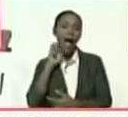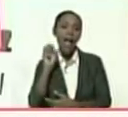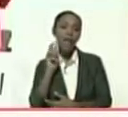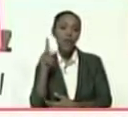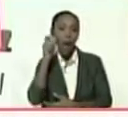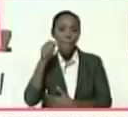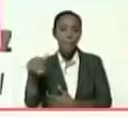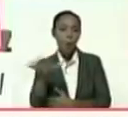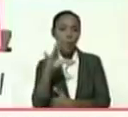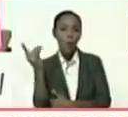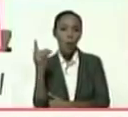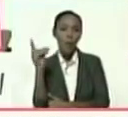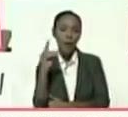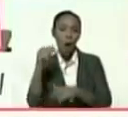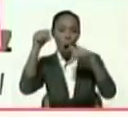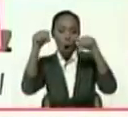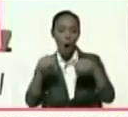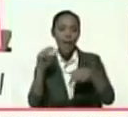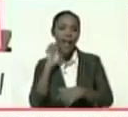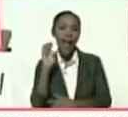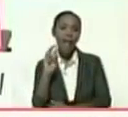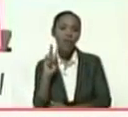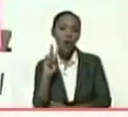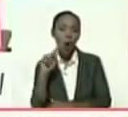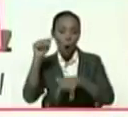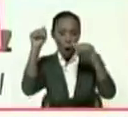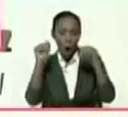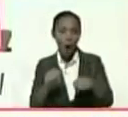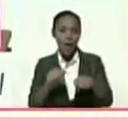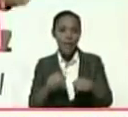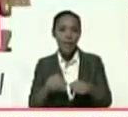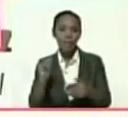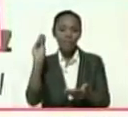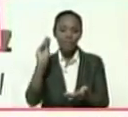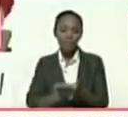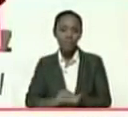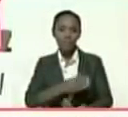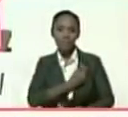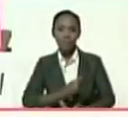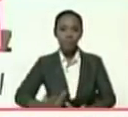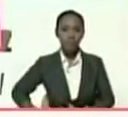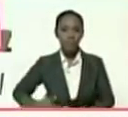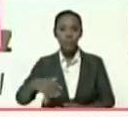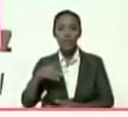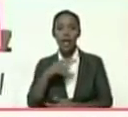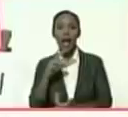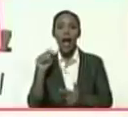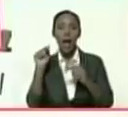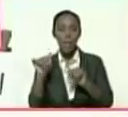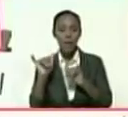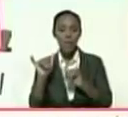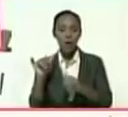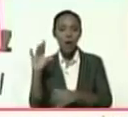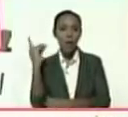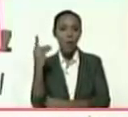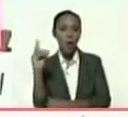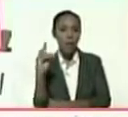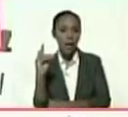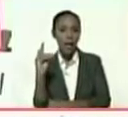pueblo boliviano. Evo Morales hoy está ejerciendo la presidencia de la República luego de un triunfo con más